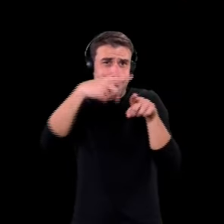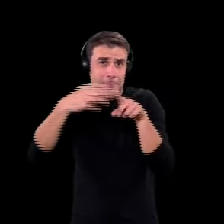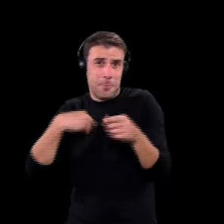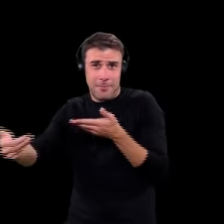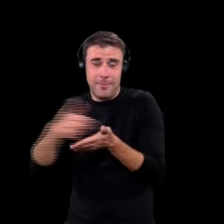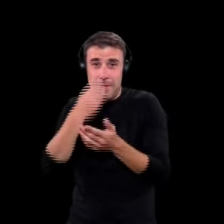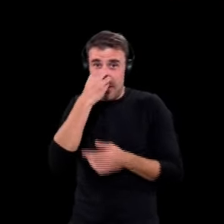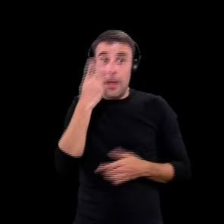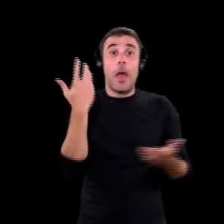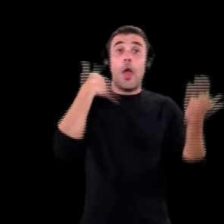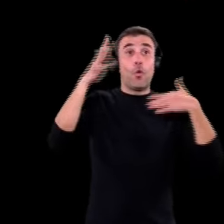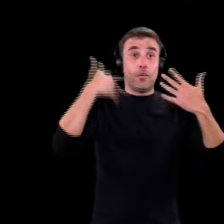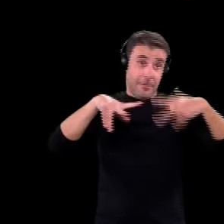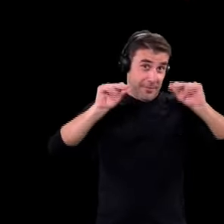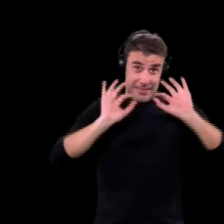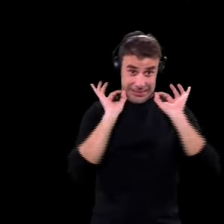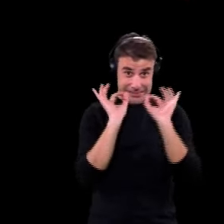Bueno, pues después de las excusas, yo sé,